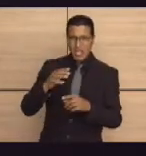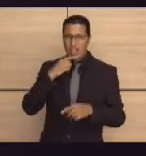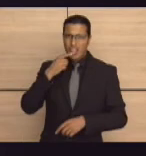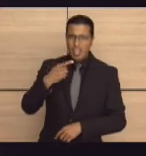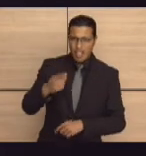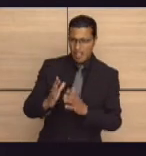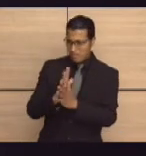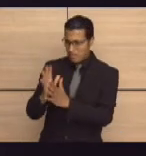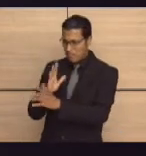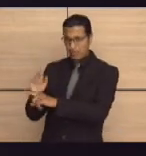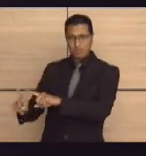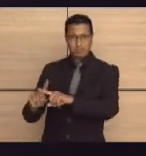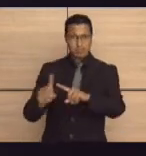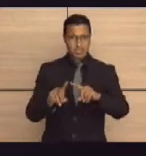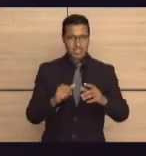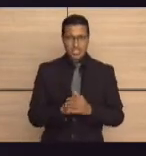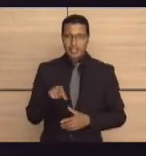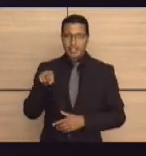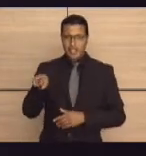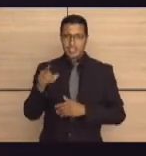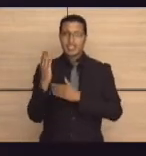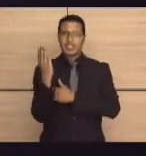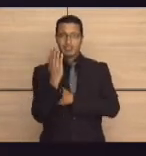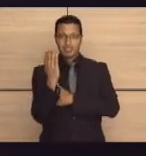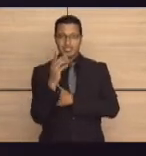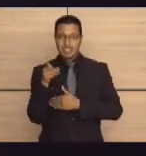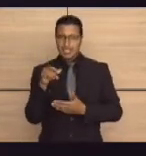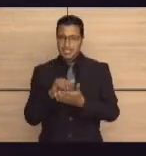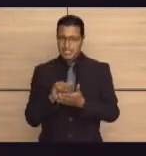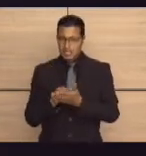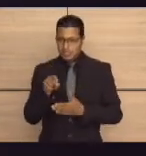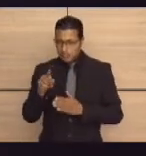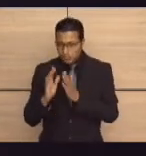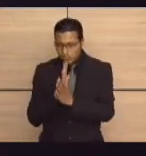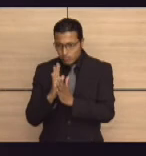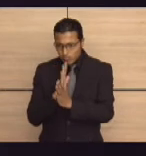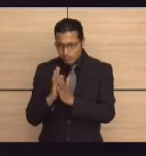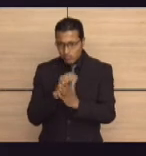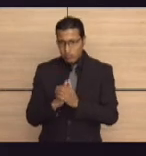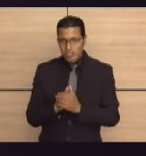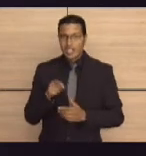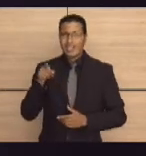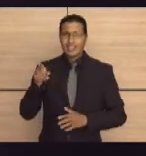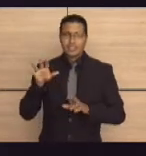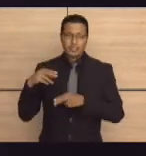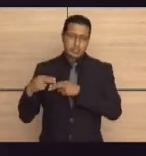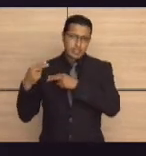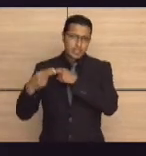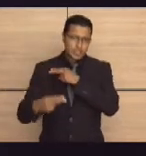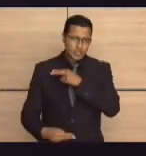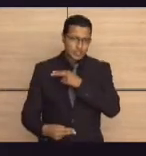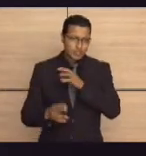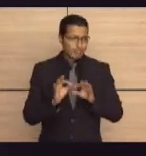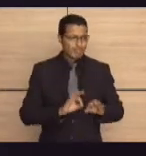narraciones, como lo muestra, por ejemplo, la gran película Rashomon de Akira Kurosawa. Y ese es justamente el rol de la historia, el explorar